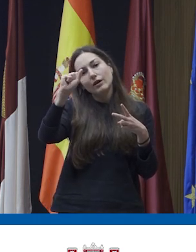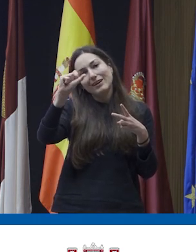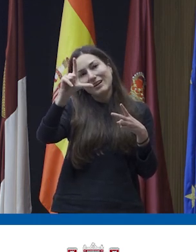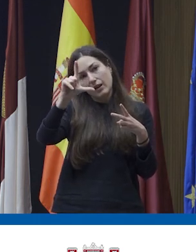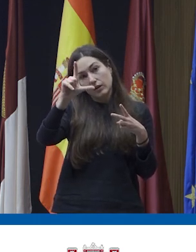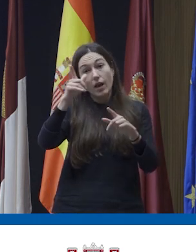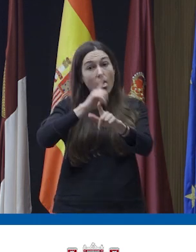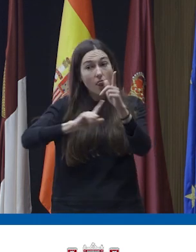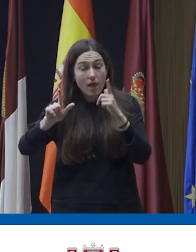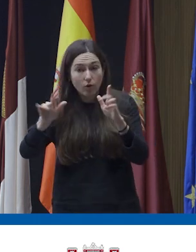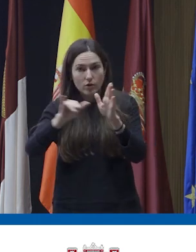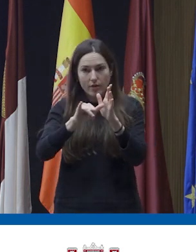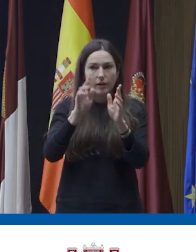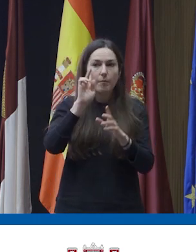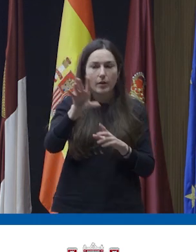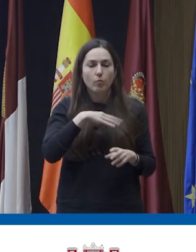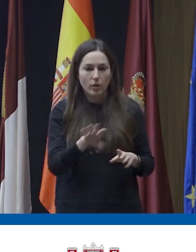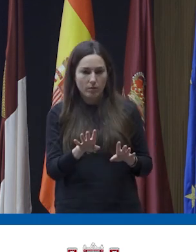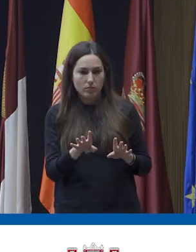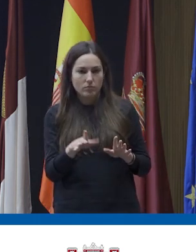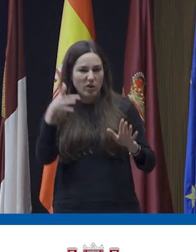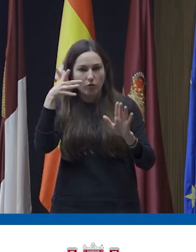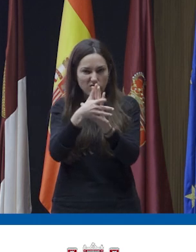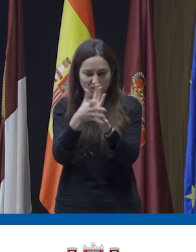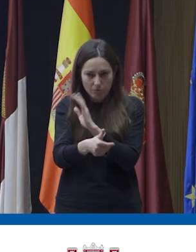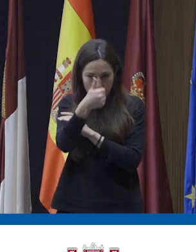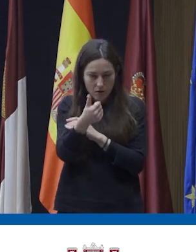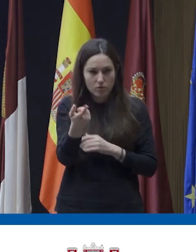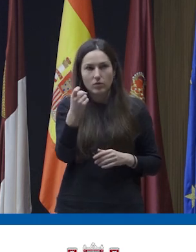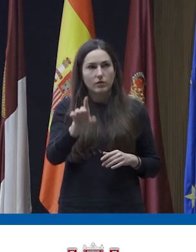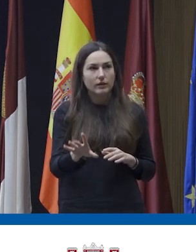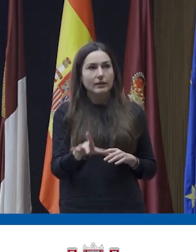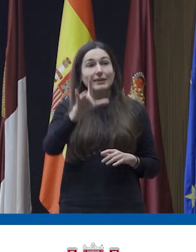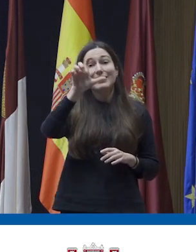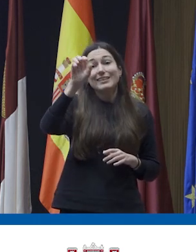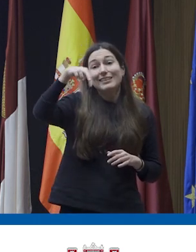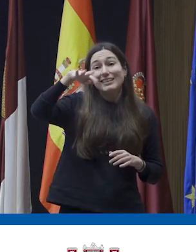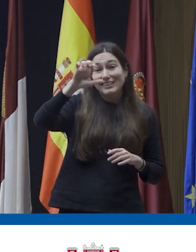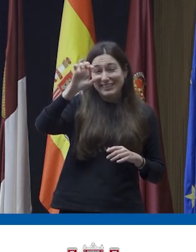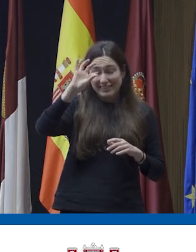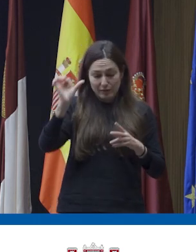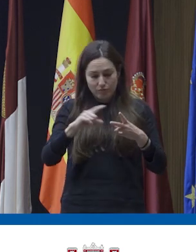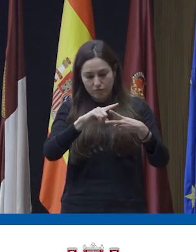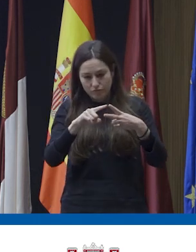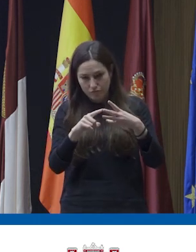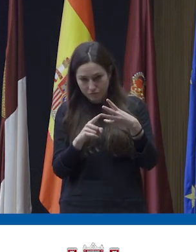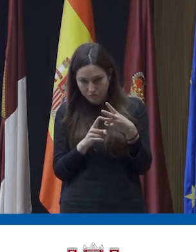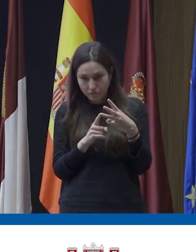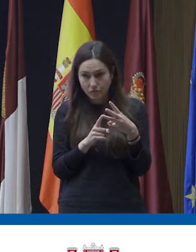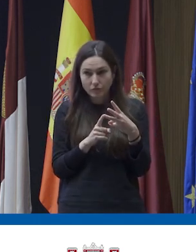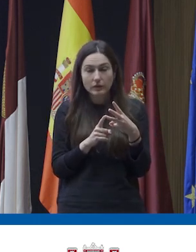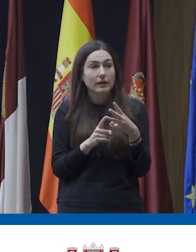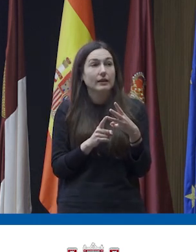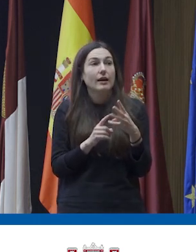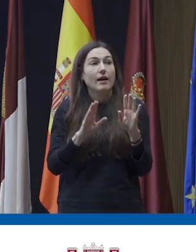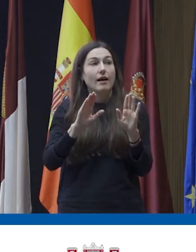hacer consideraciones. Todas estas lentes, si precisan corregir el astigmatismo, hay que añadirle que